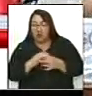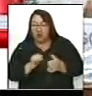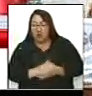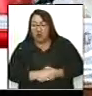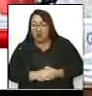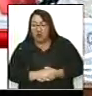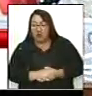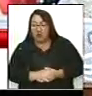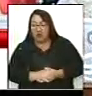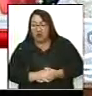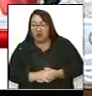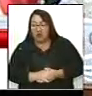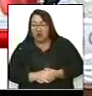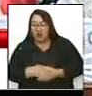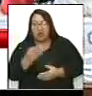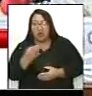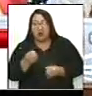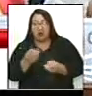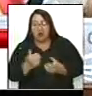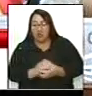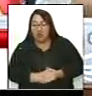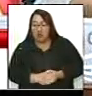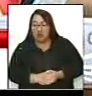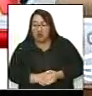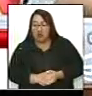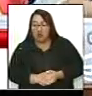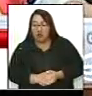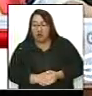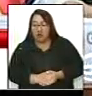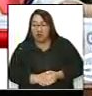y siempre. Muy bien,